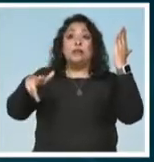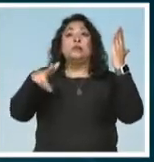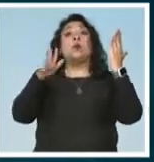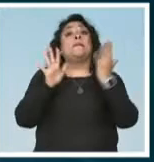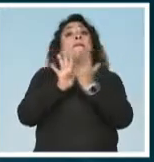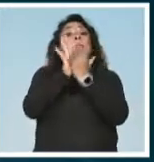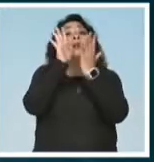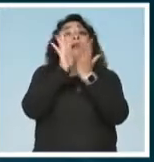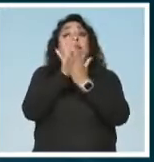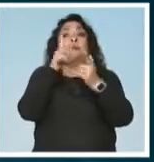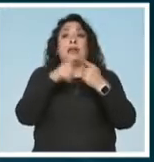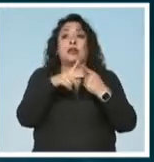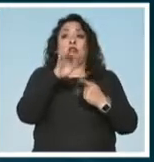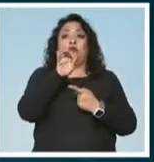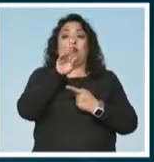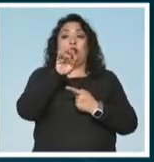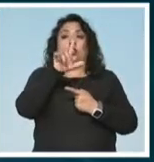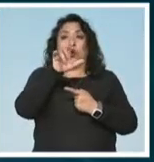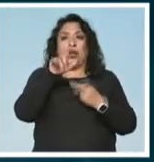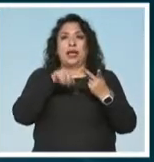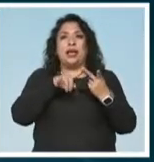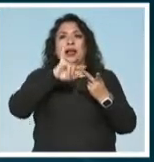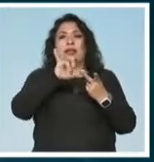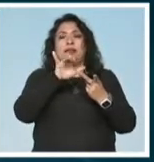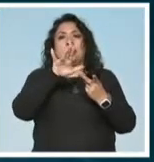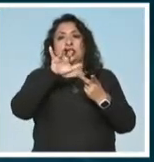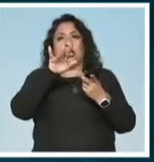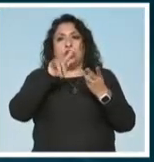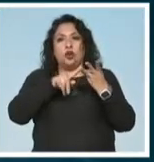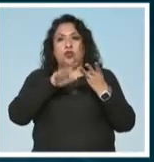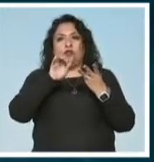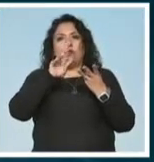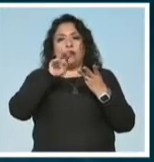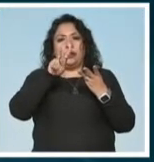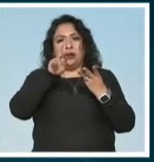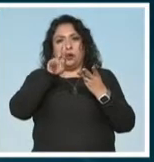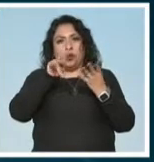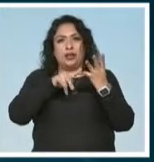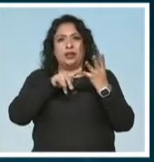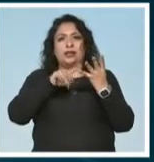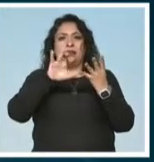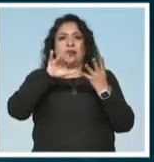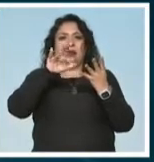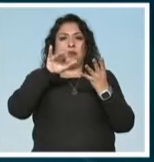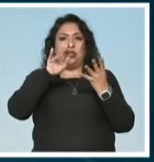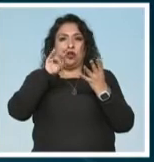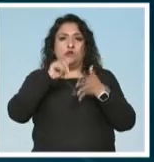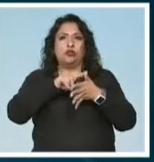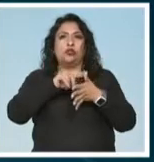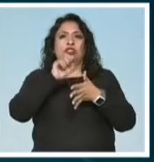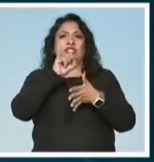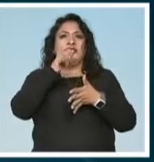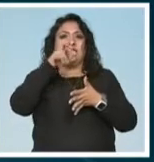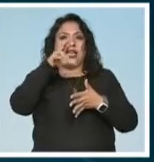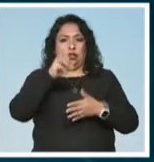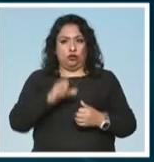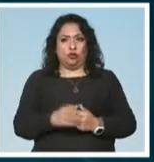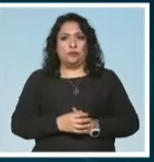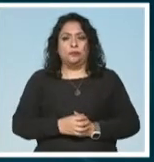estuvieron involucrados Fernando Leal, Jean Charlot, Fermín Revueltas, José Clemente Orozco y David Alfaro